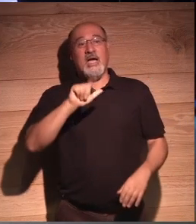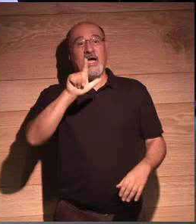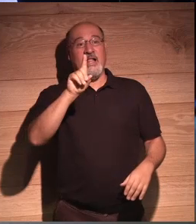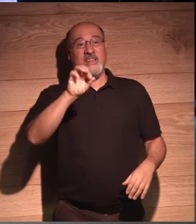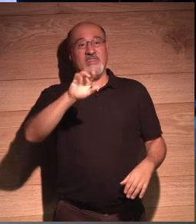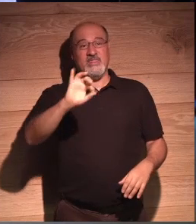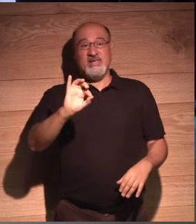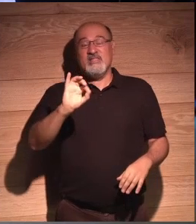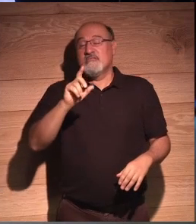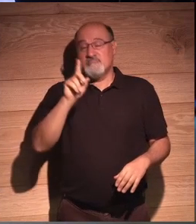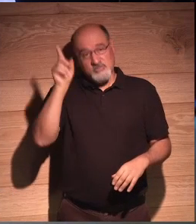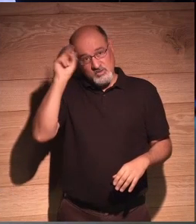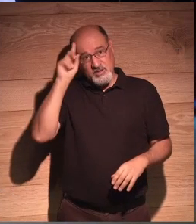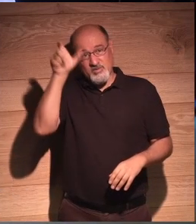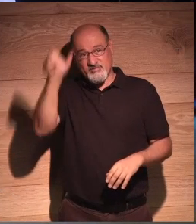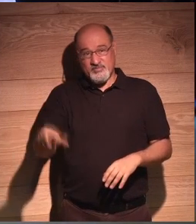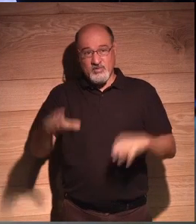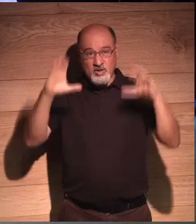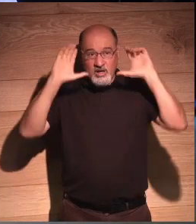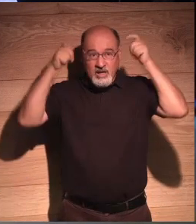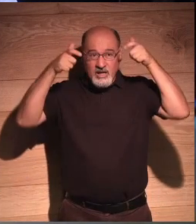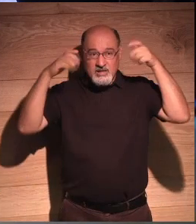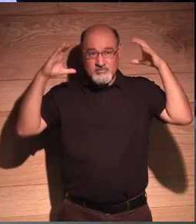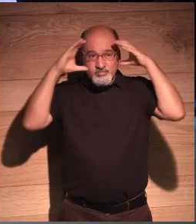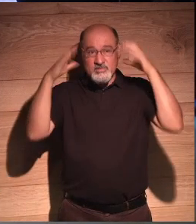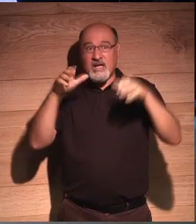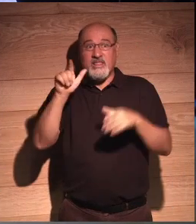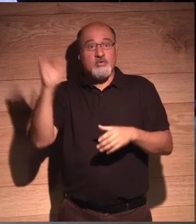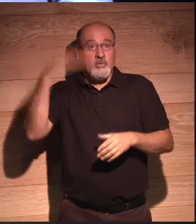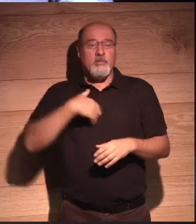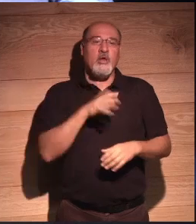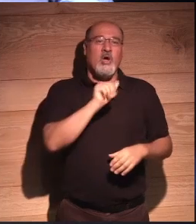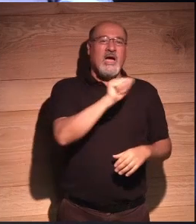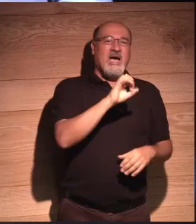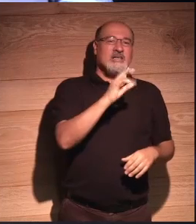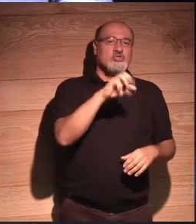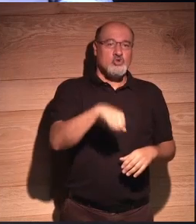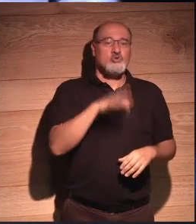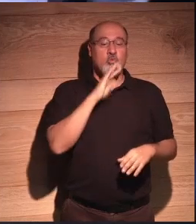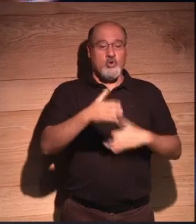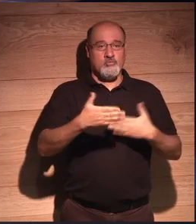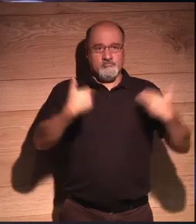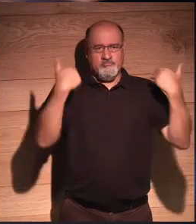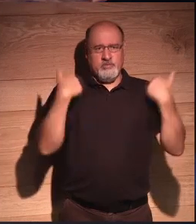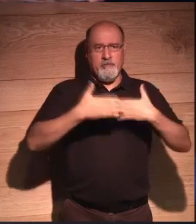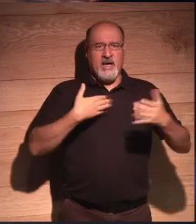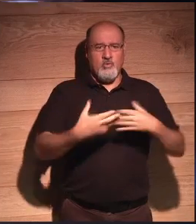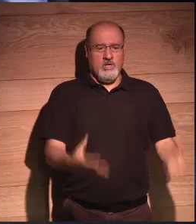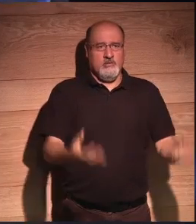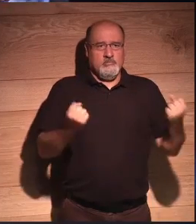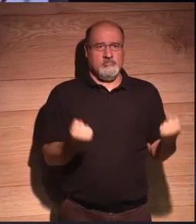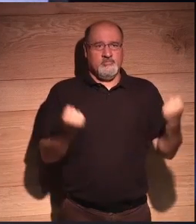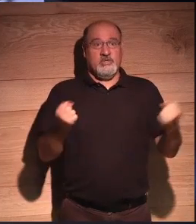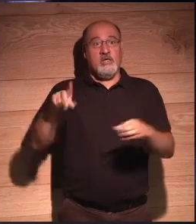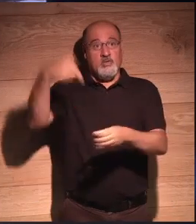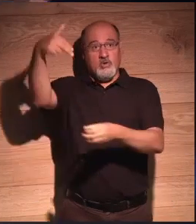no llevaba conectado en ese momento, pero Armstrong, porque toma el control manual. Y luego sí, está el